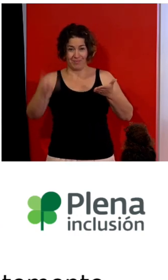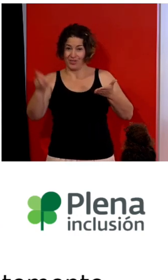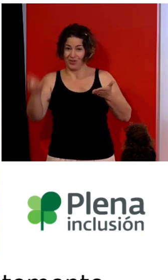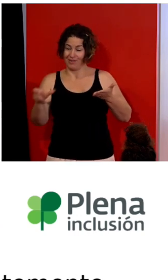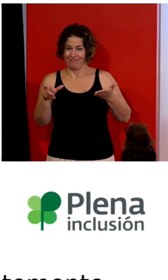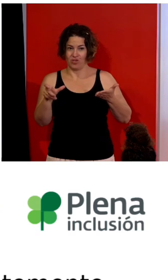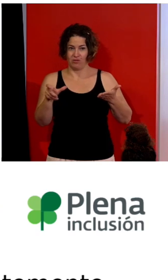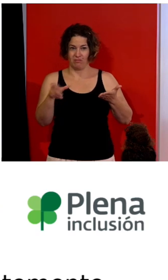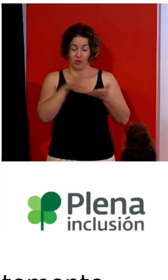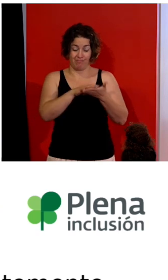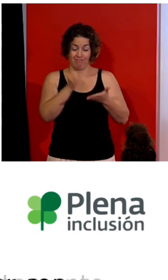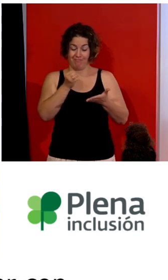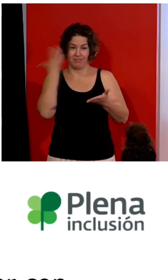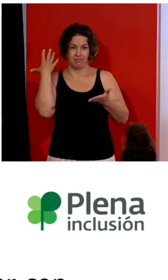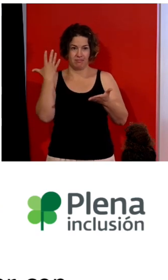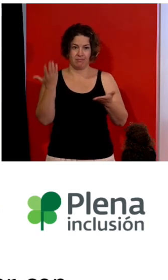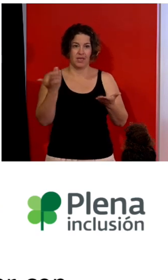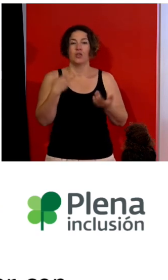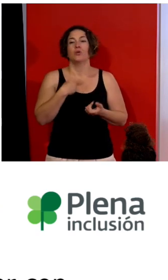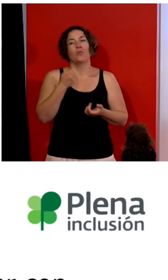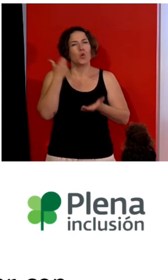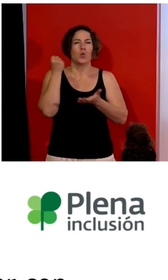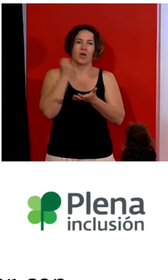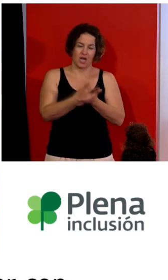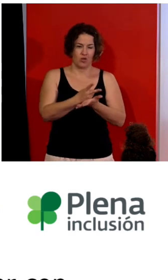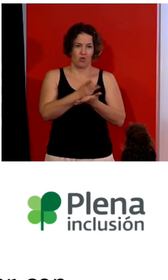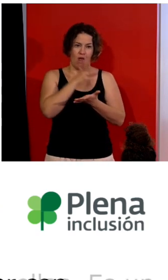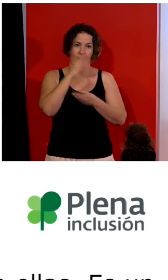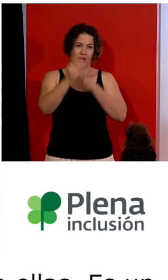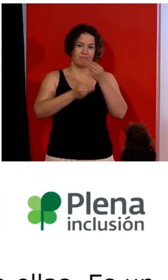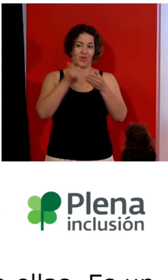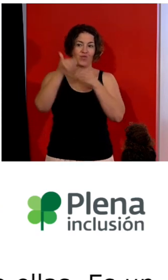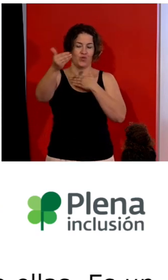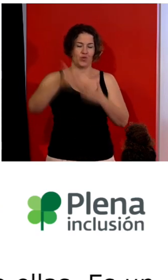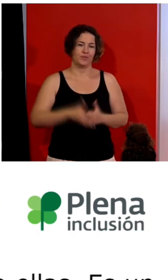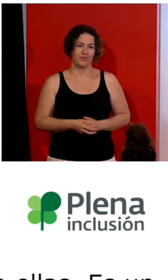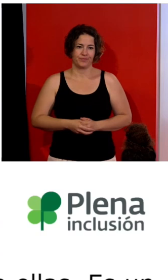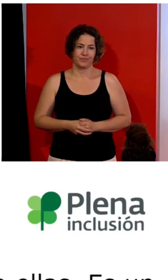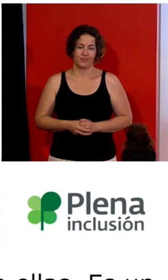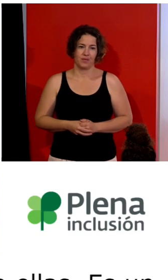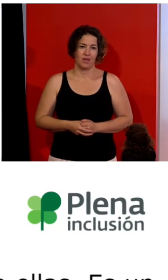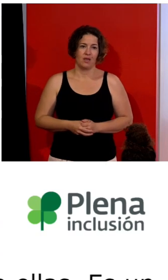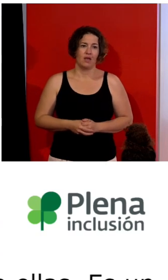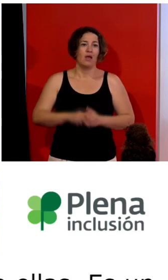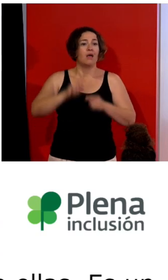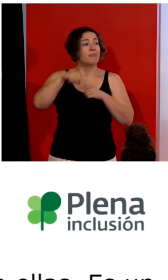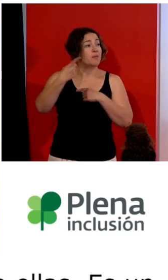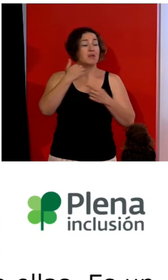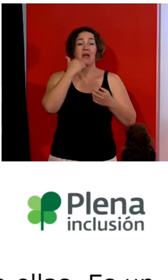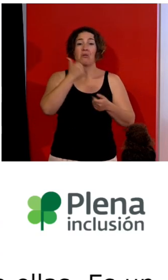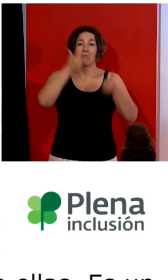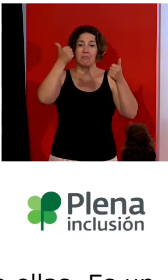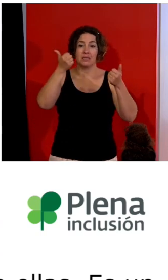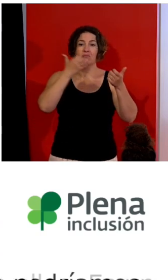para ellas, ¿no? Entonces, bueno, ese es como un reto que tenemos para futuro. Luego, bueno, podríamos señalar alguna cosa